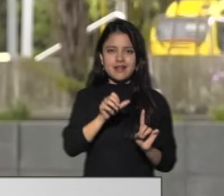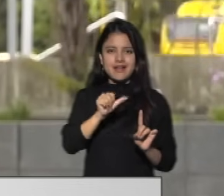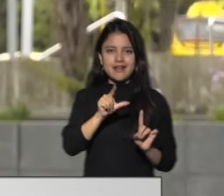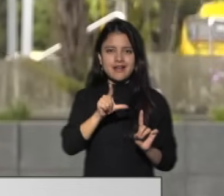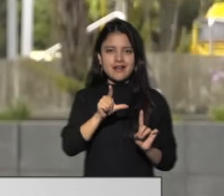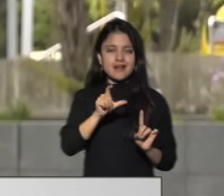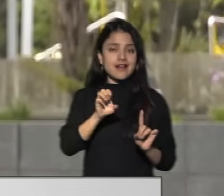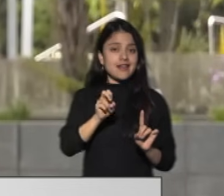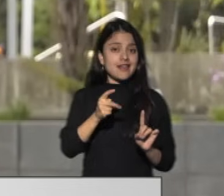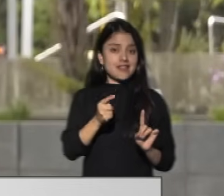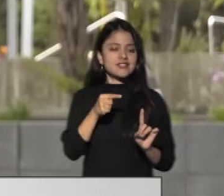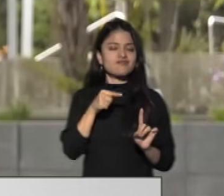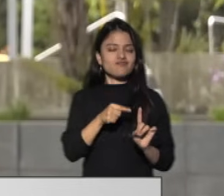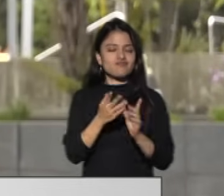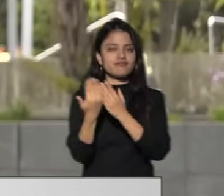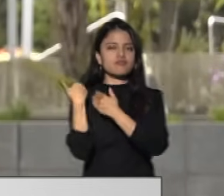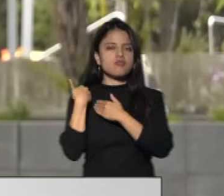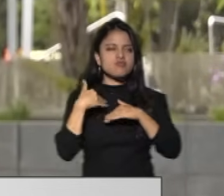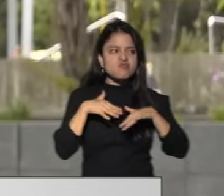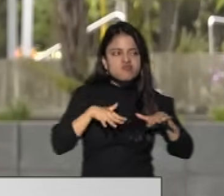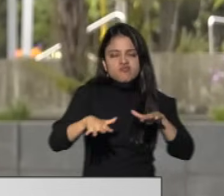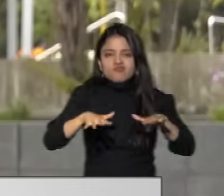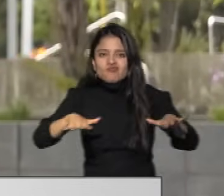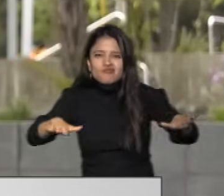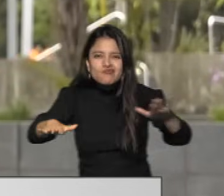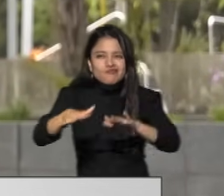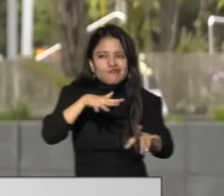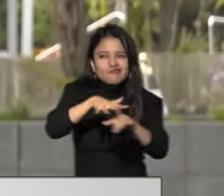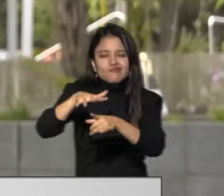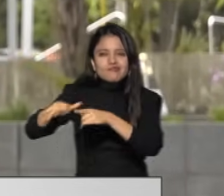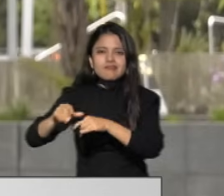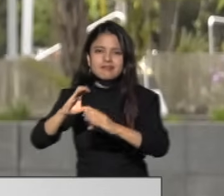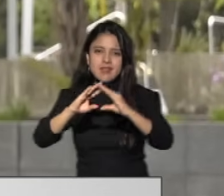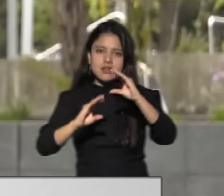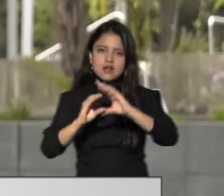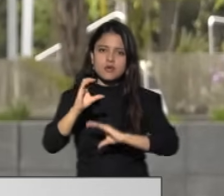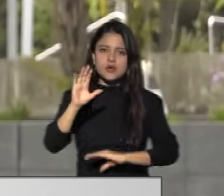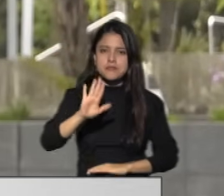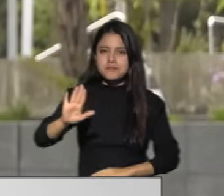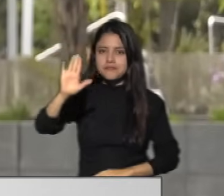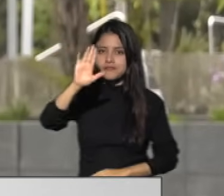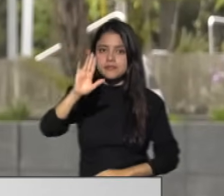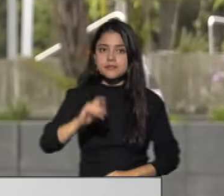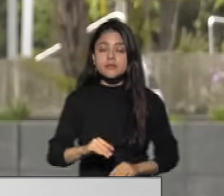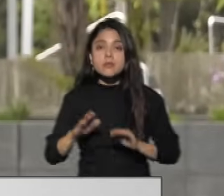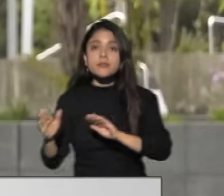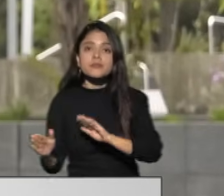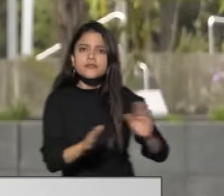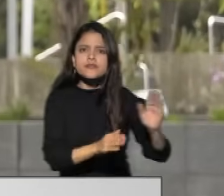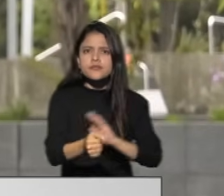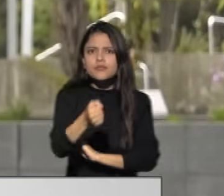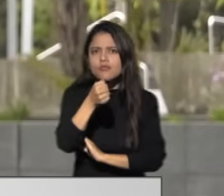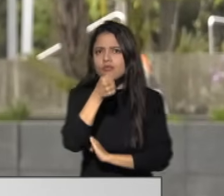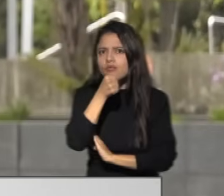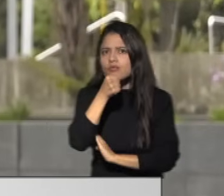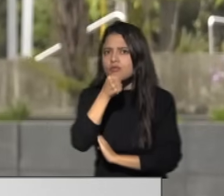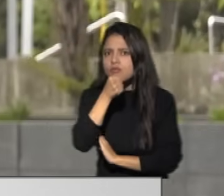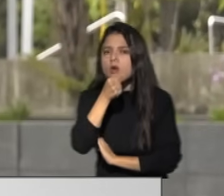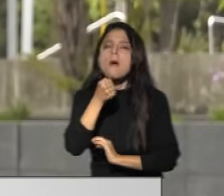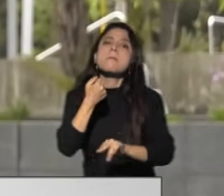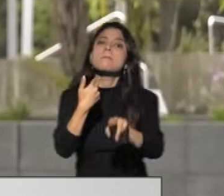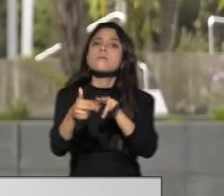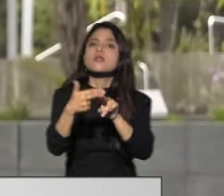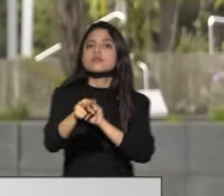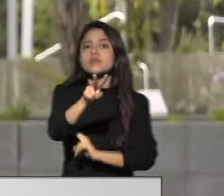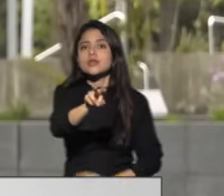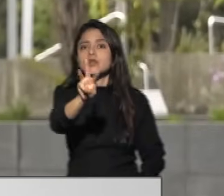en esa región del departamento del Cauca. A esta hora de la tarde les contamos otra importante noticia que tiene que ver con las elecciones del